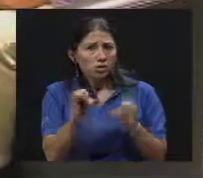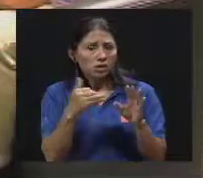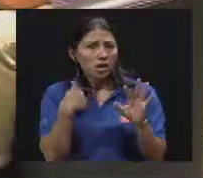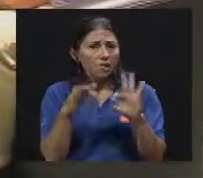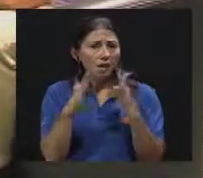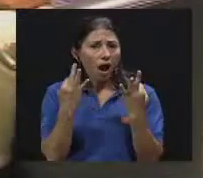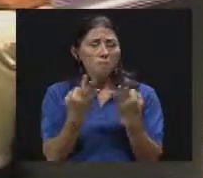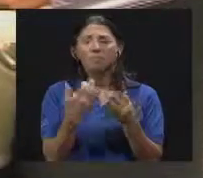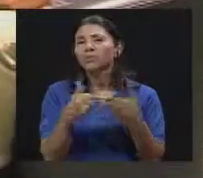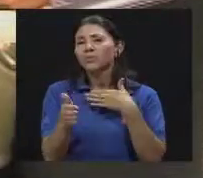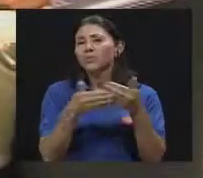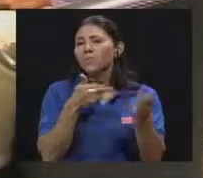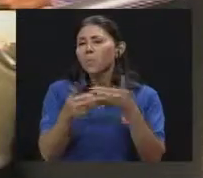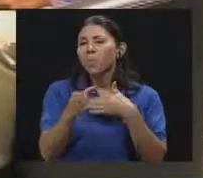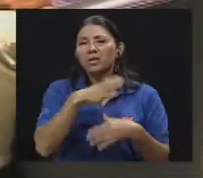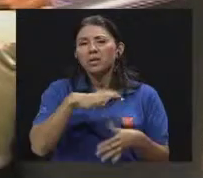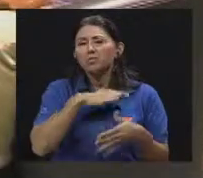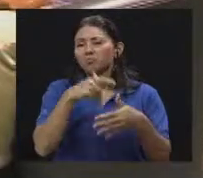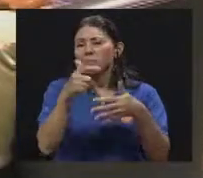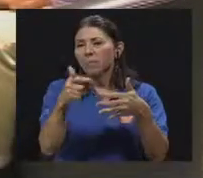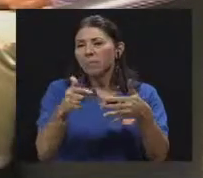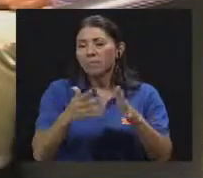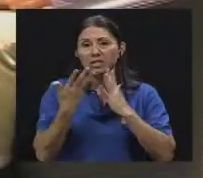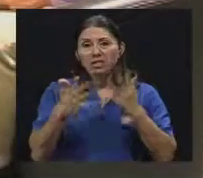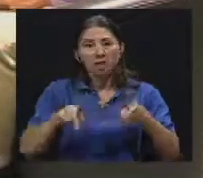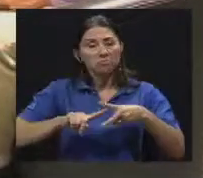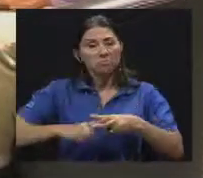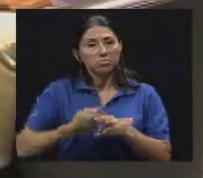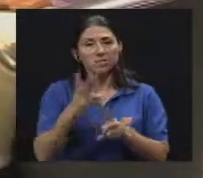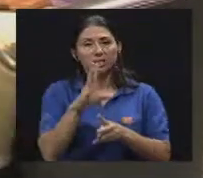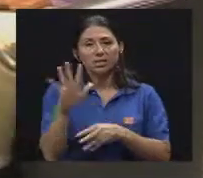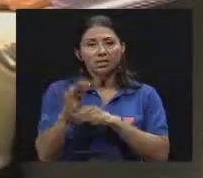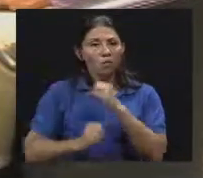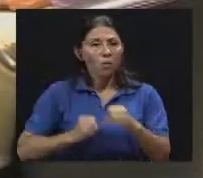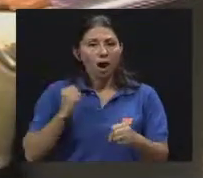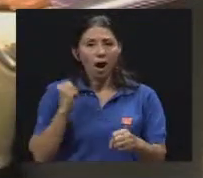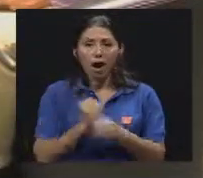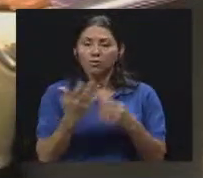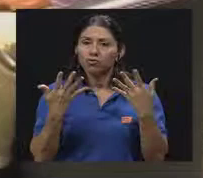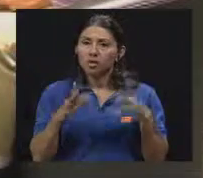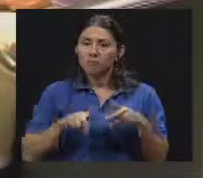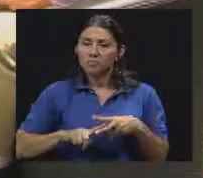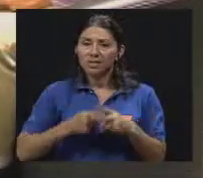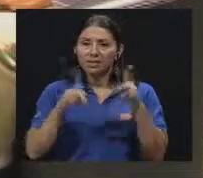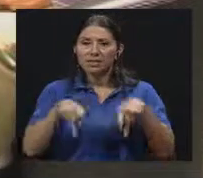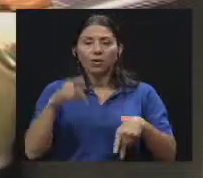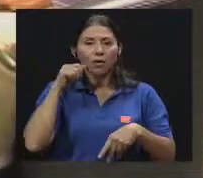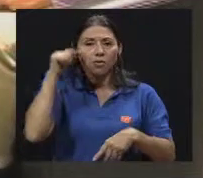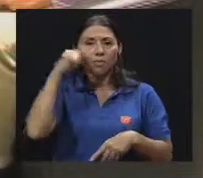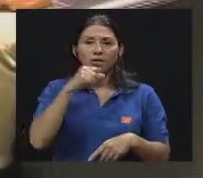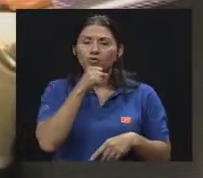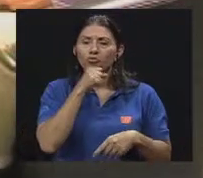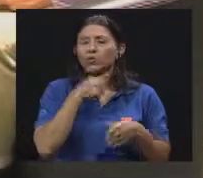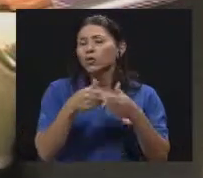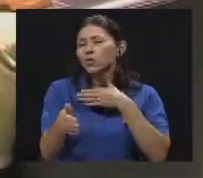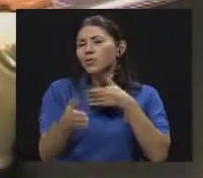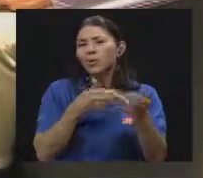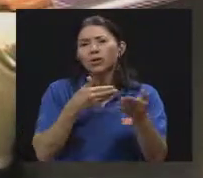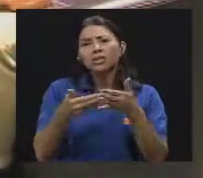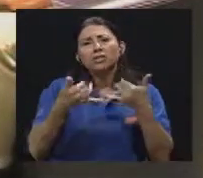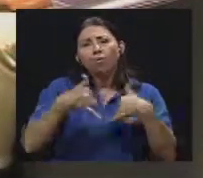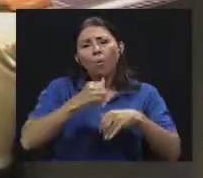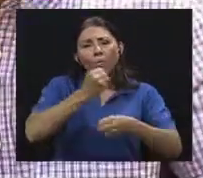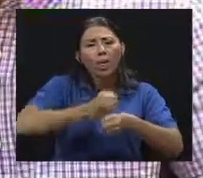familia. Sí, independientemente de esas condiciones, a partir de los 65 años ya empieza a ser una persona adulta mayor, no